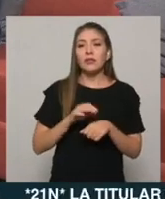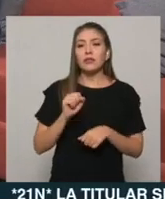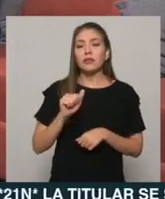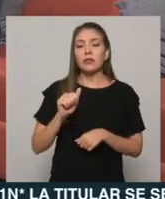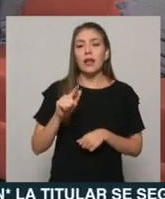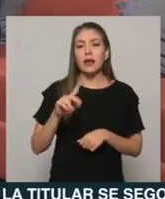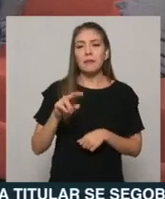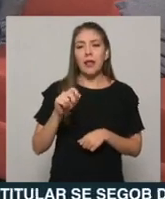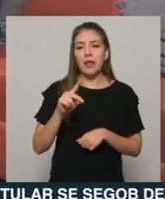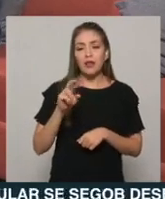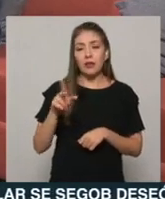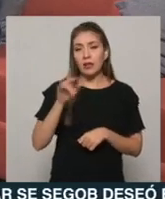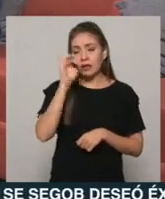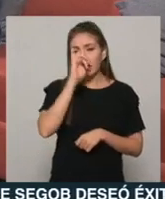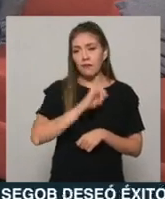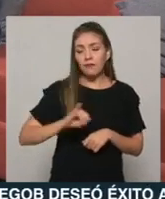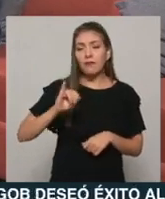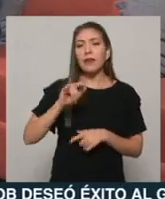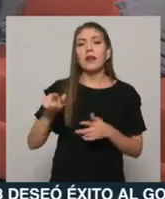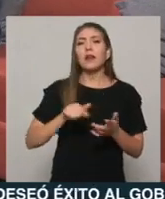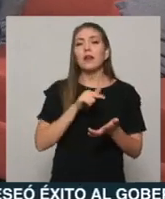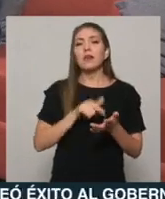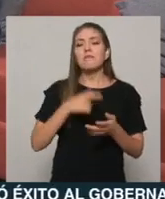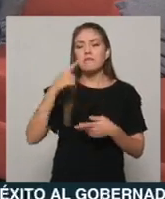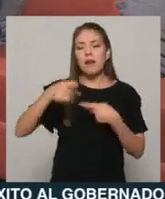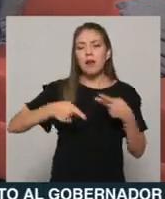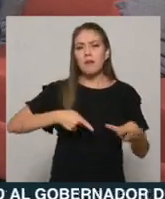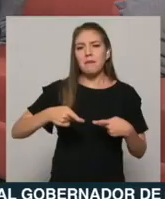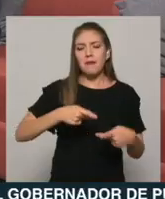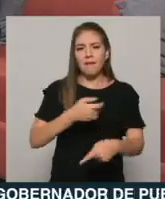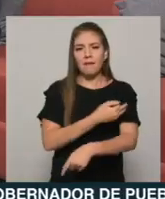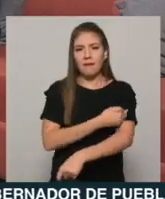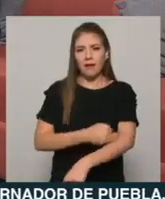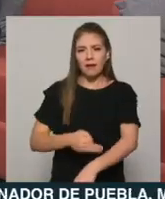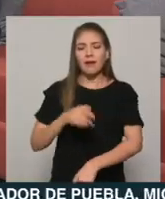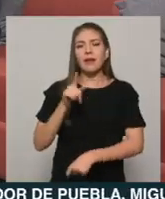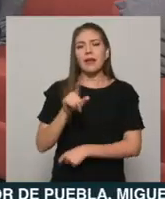División de Atención Prenatal y Planificación Familiar del Instituto Mexicano del Seguro Social.